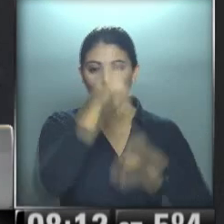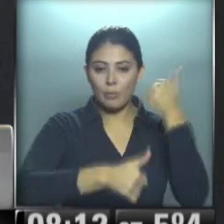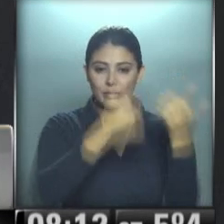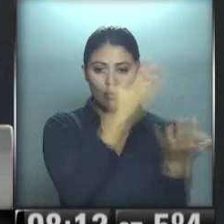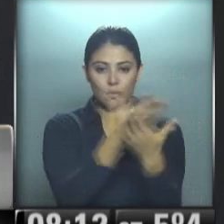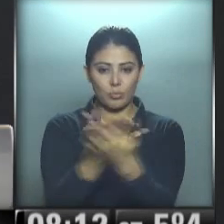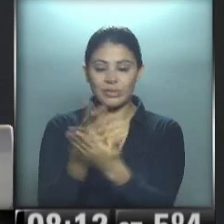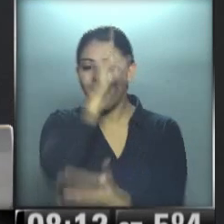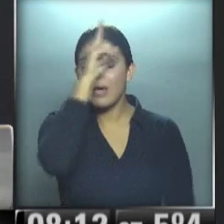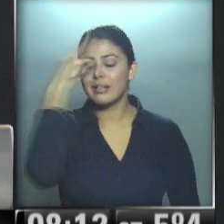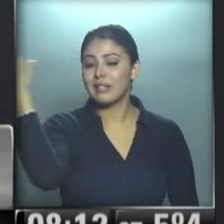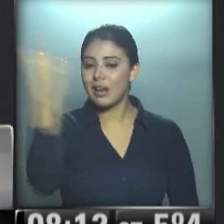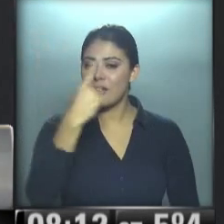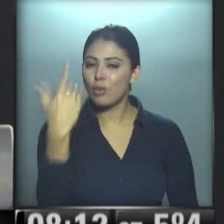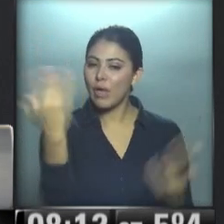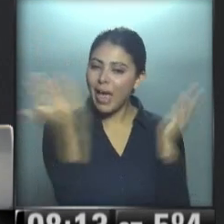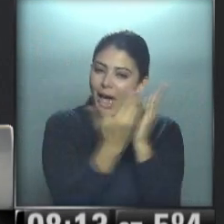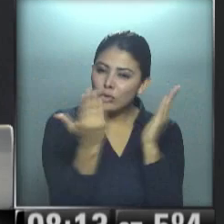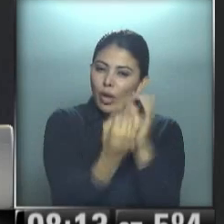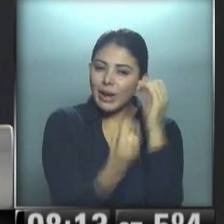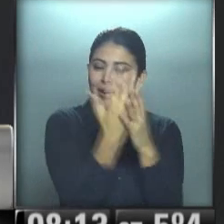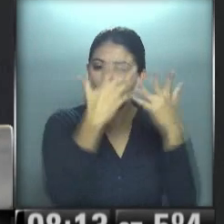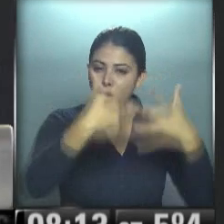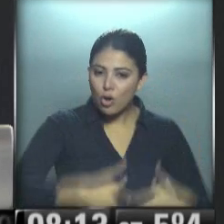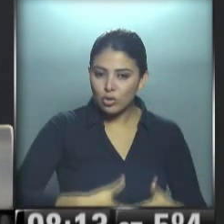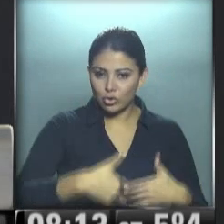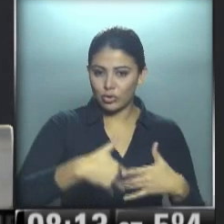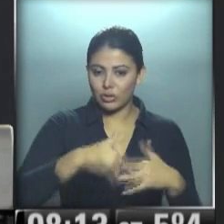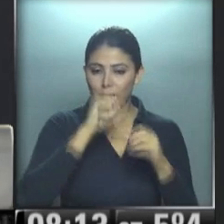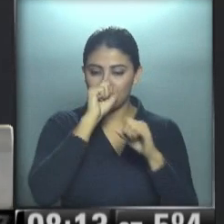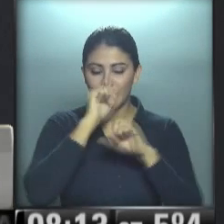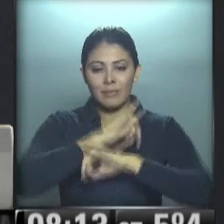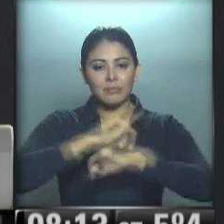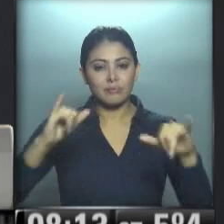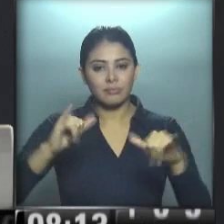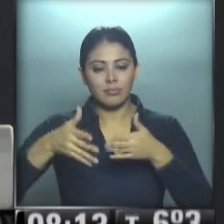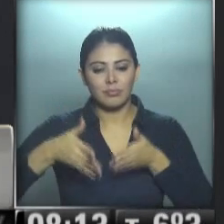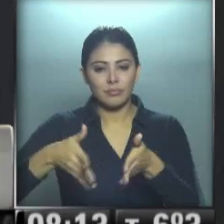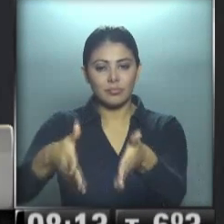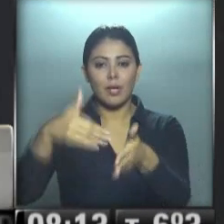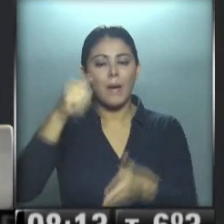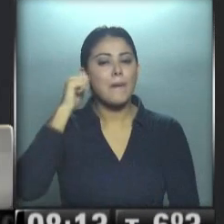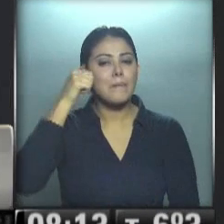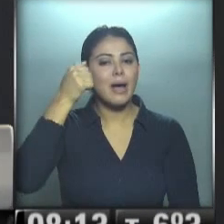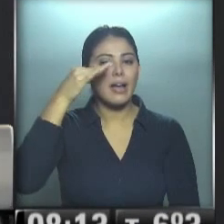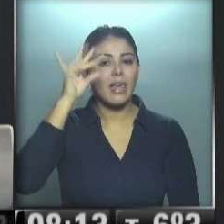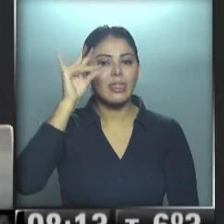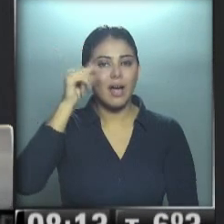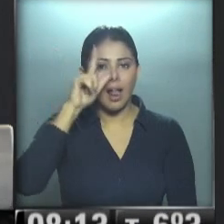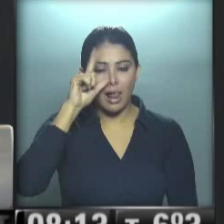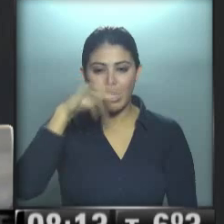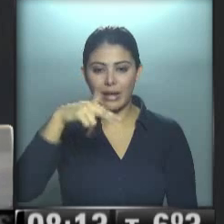internacional para el estudio diseño del proyecto de dragado y balizamiento del canal magdalena que ha sido